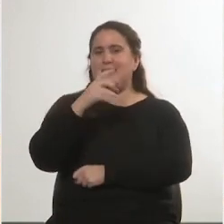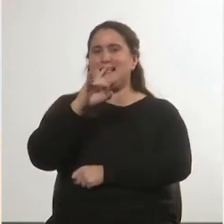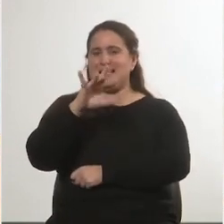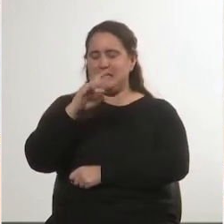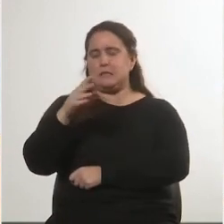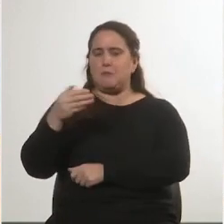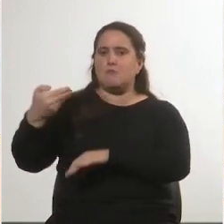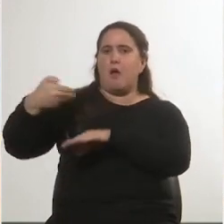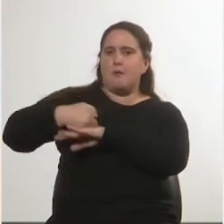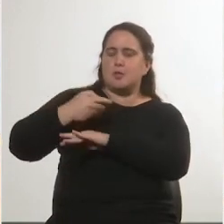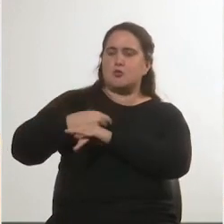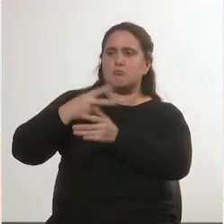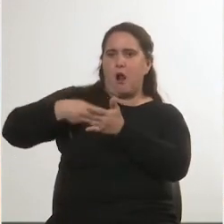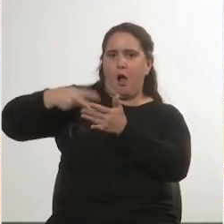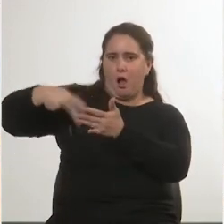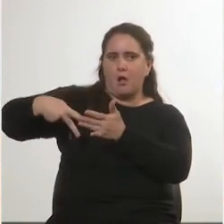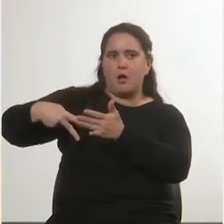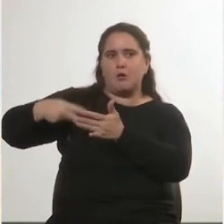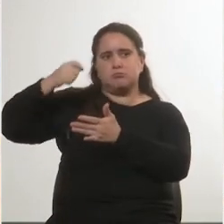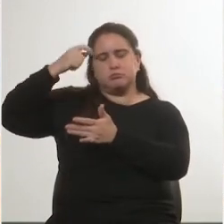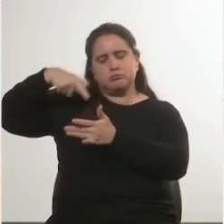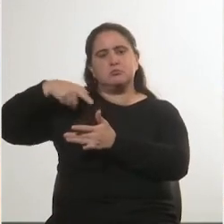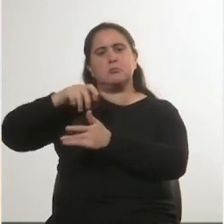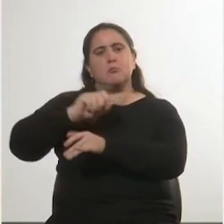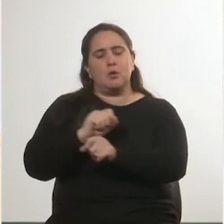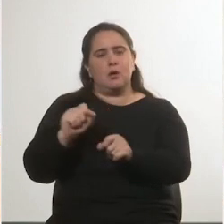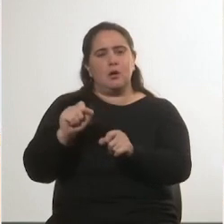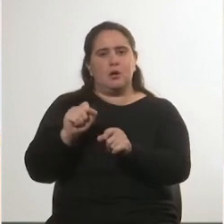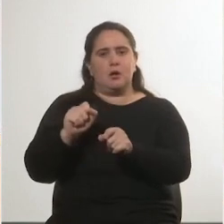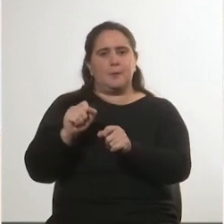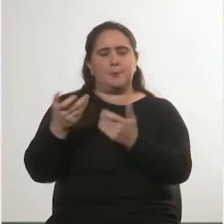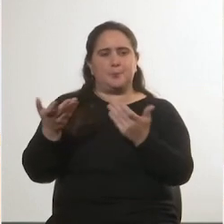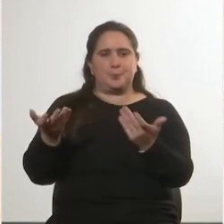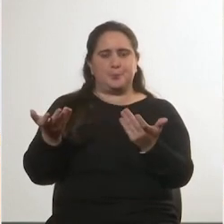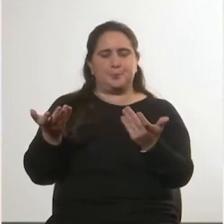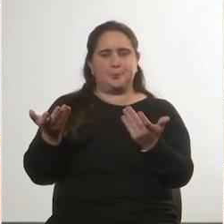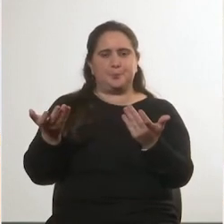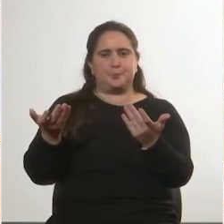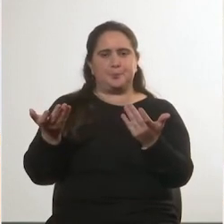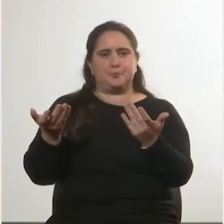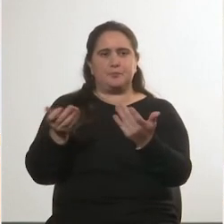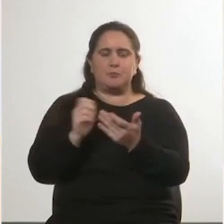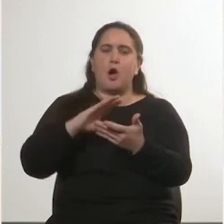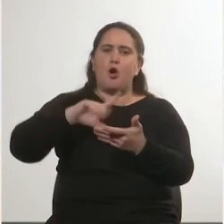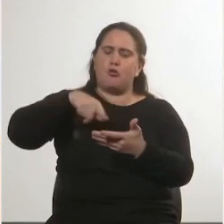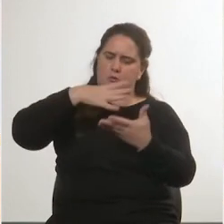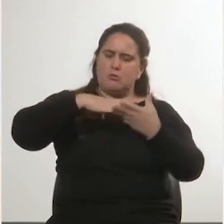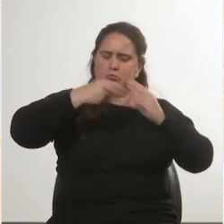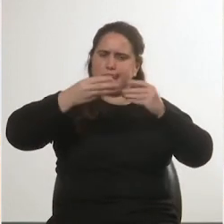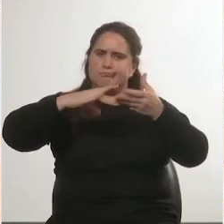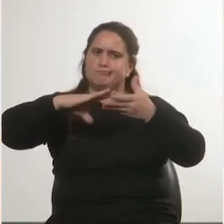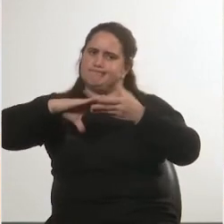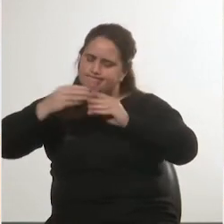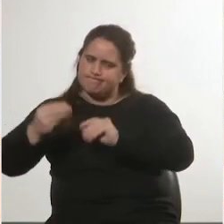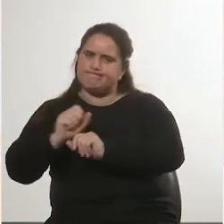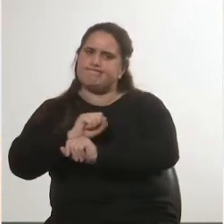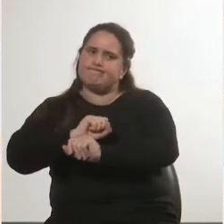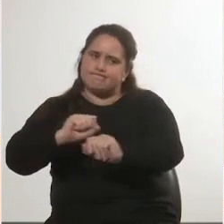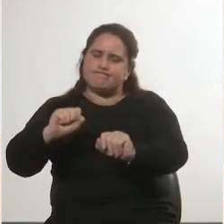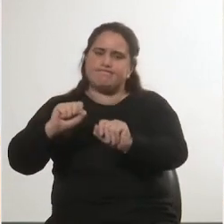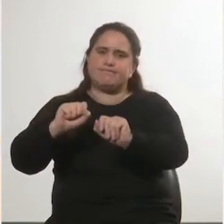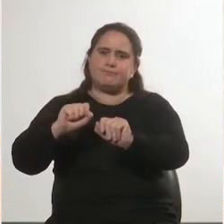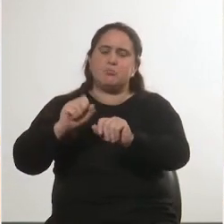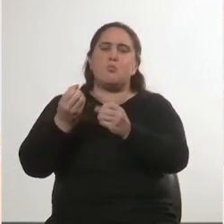plan para, de alguna forma, tener alternativas ante